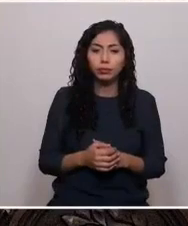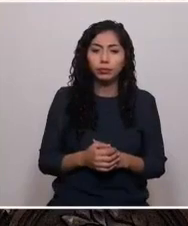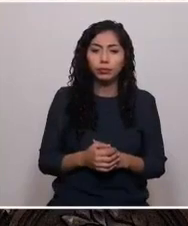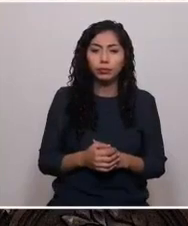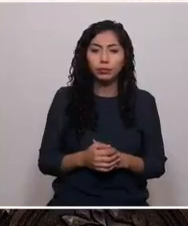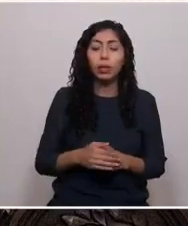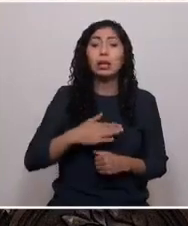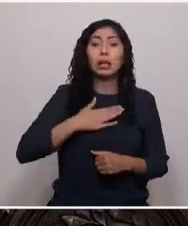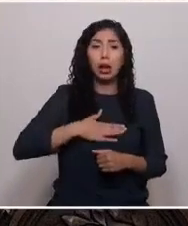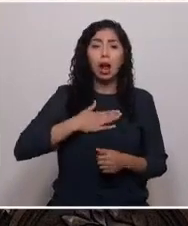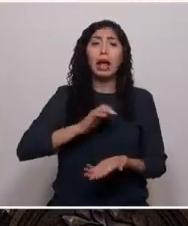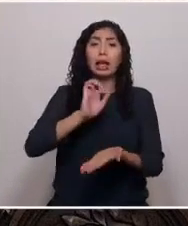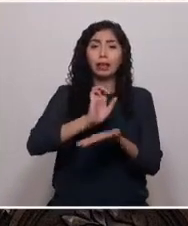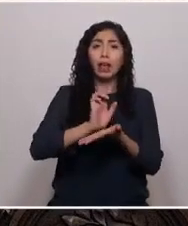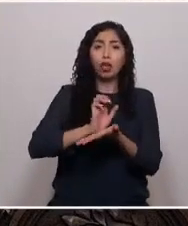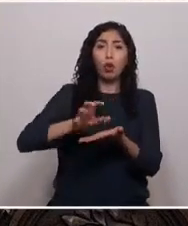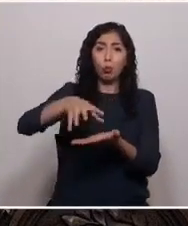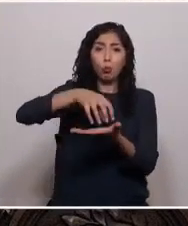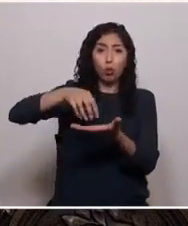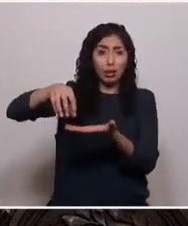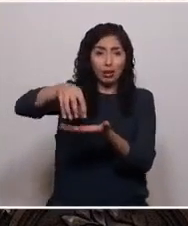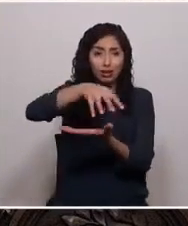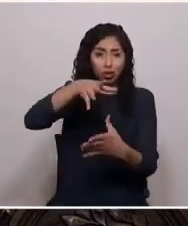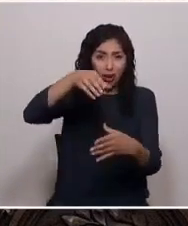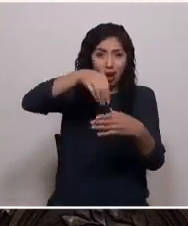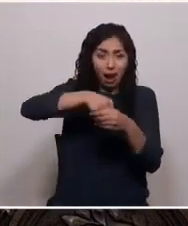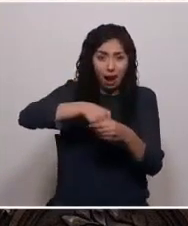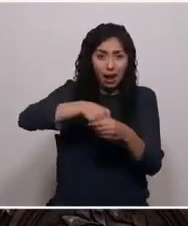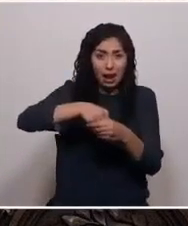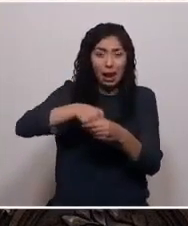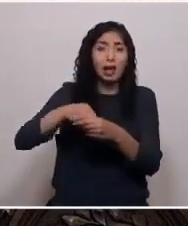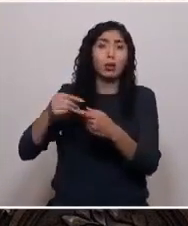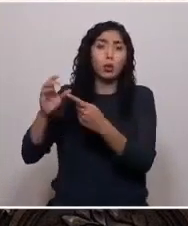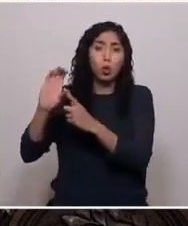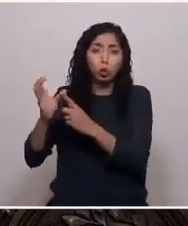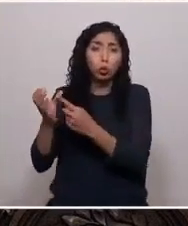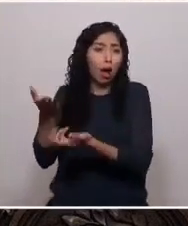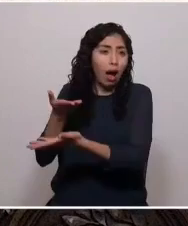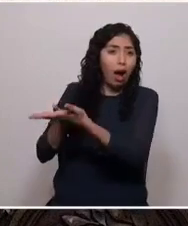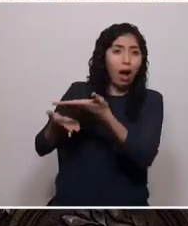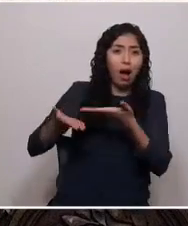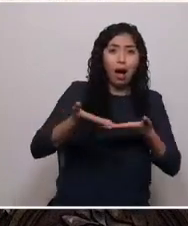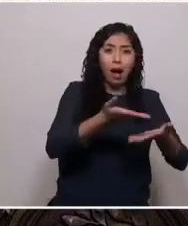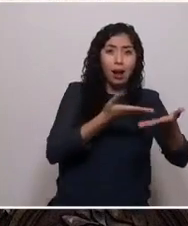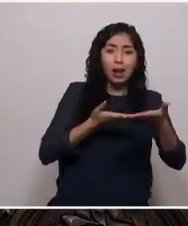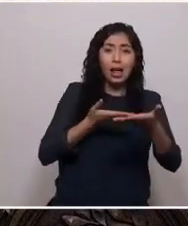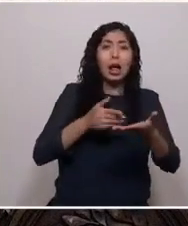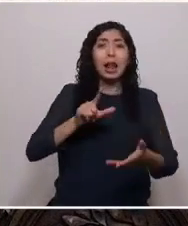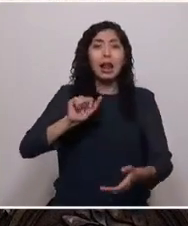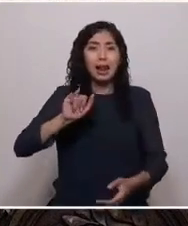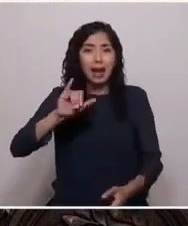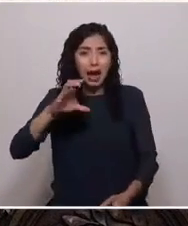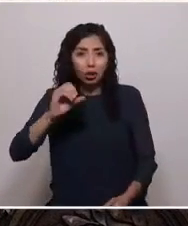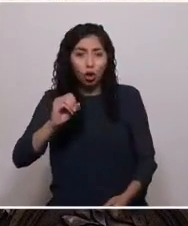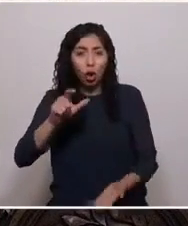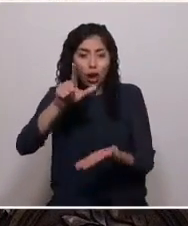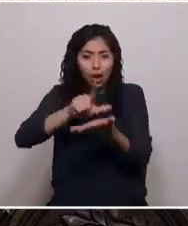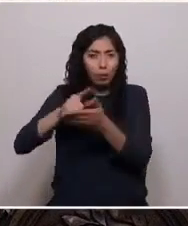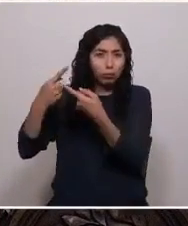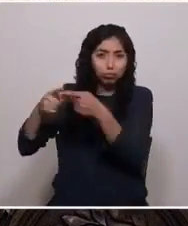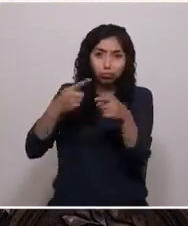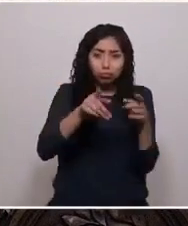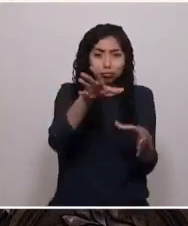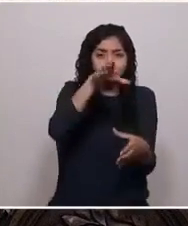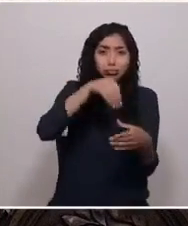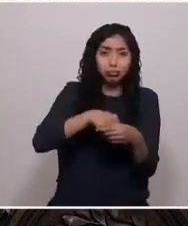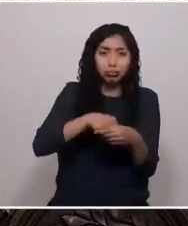Estado plurinacional, intercultural, plurilingüe y laico, y asegurar nuestra libre determinación y autonomía en nuestro territorio, bajo